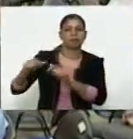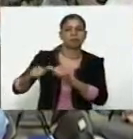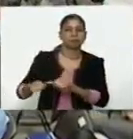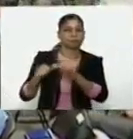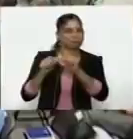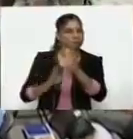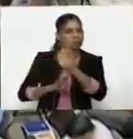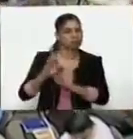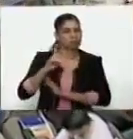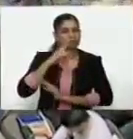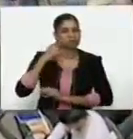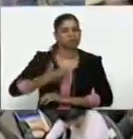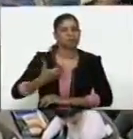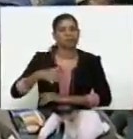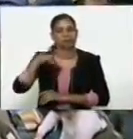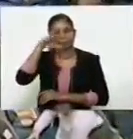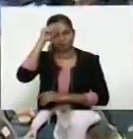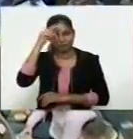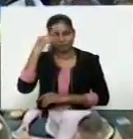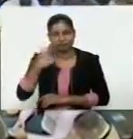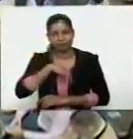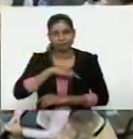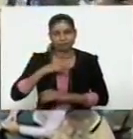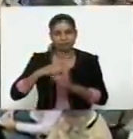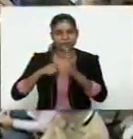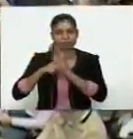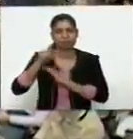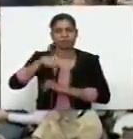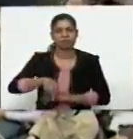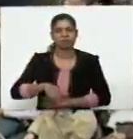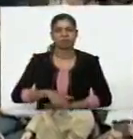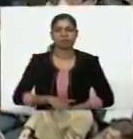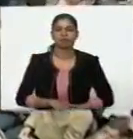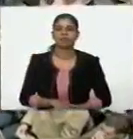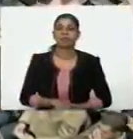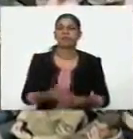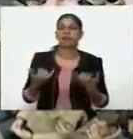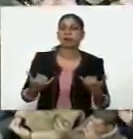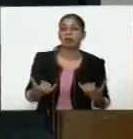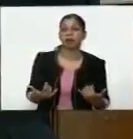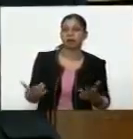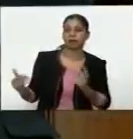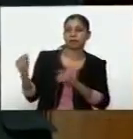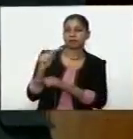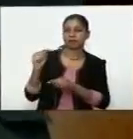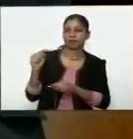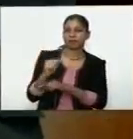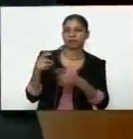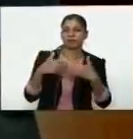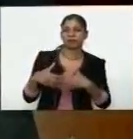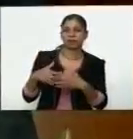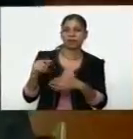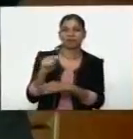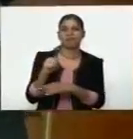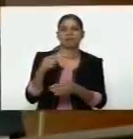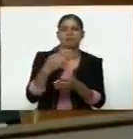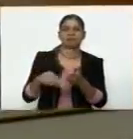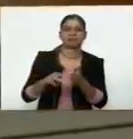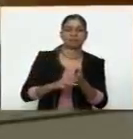eso es importante para aterrizarlo en el contexto de lo que queremos expresar el día de hoy. Ahora, ¿por qué se ataca el Petro?